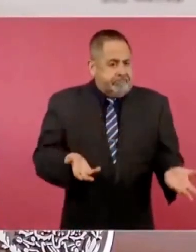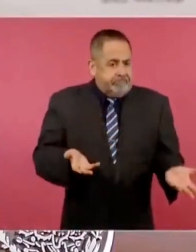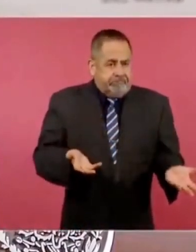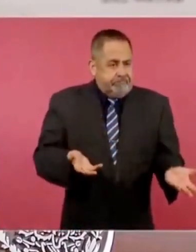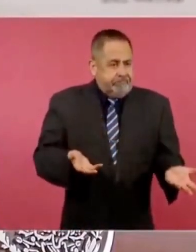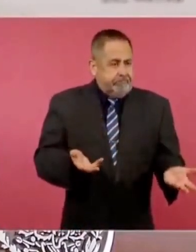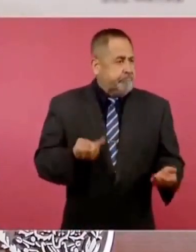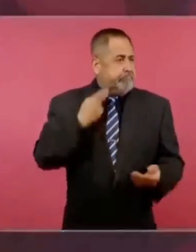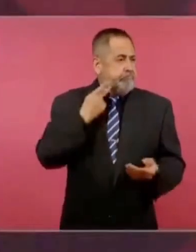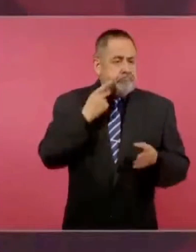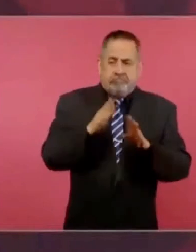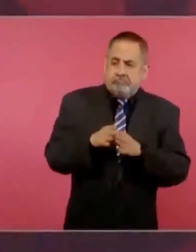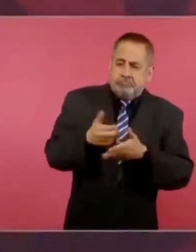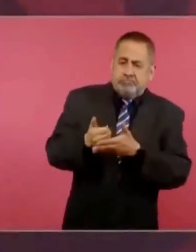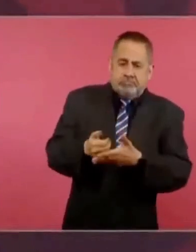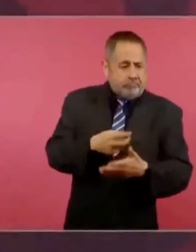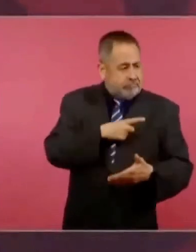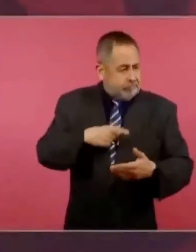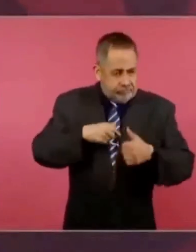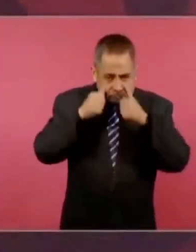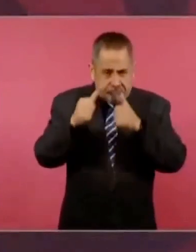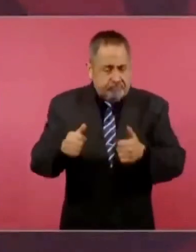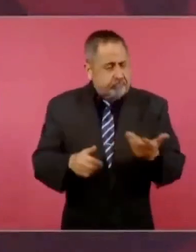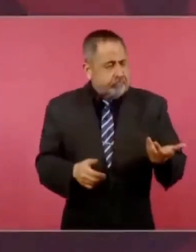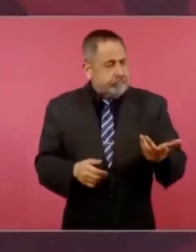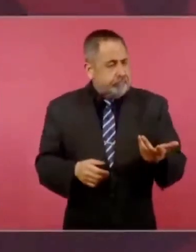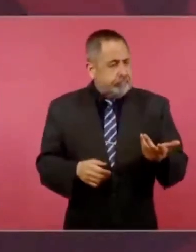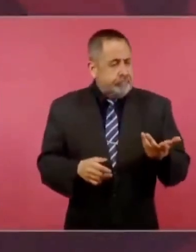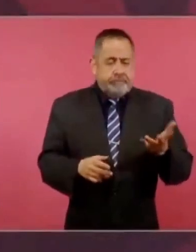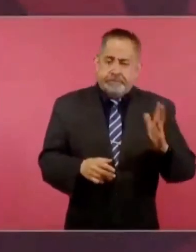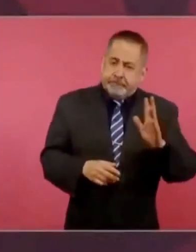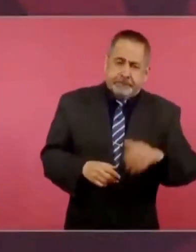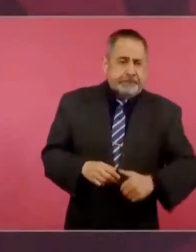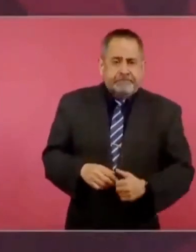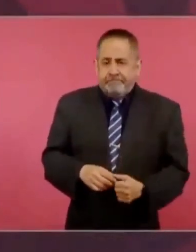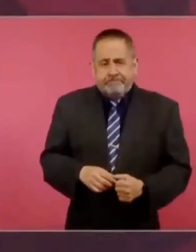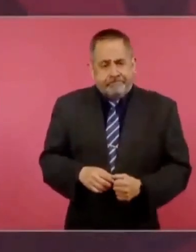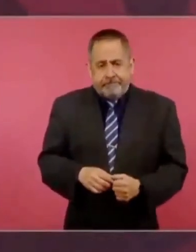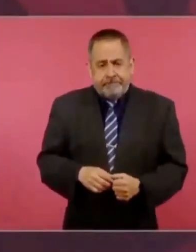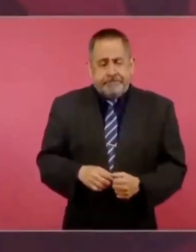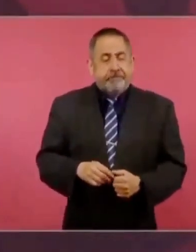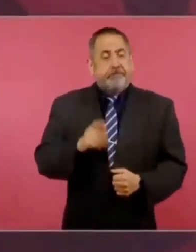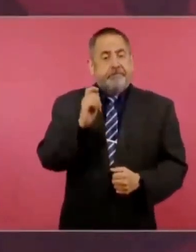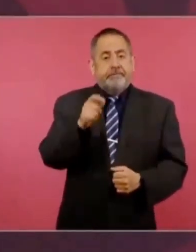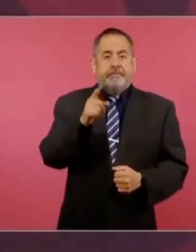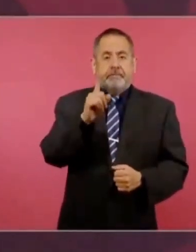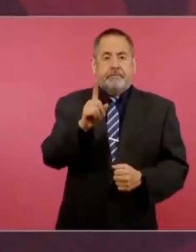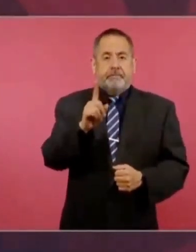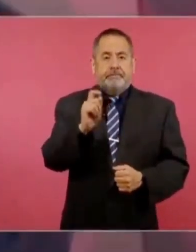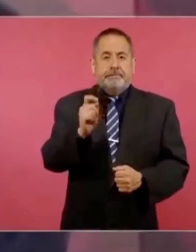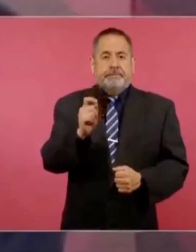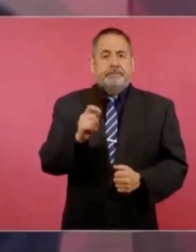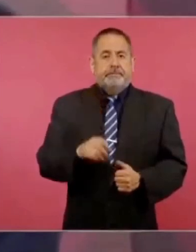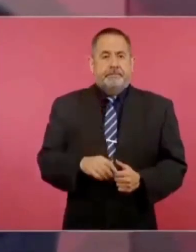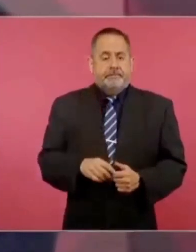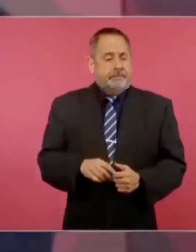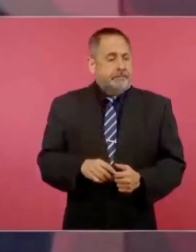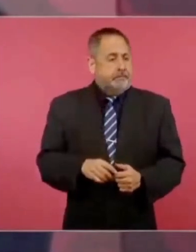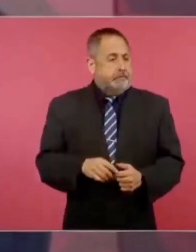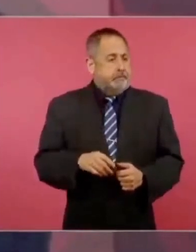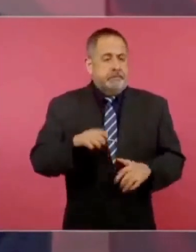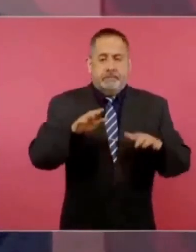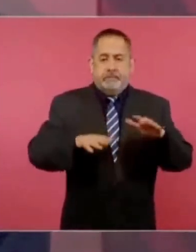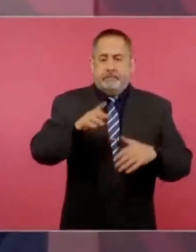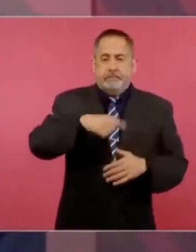en la política, que contrario a lo que se suele